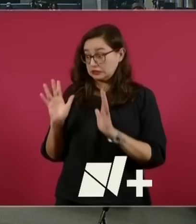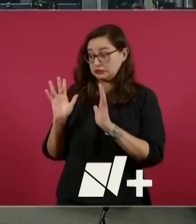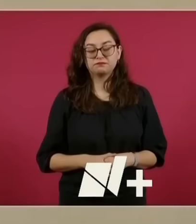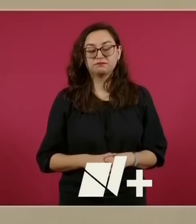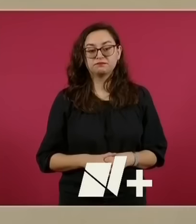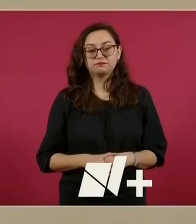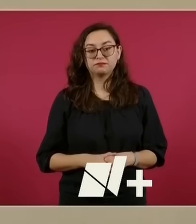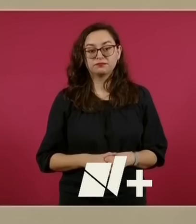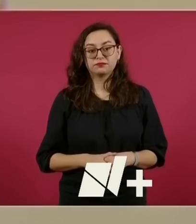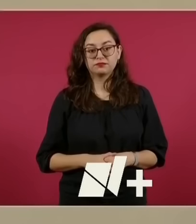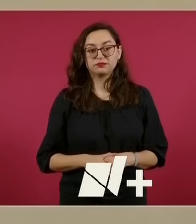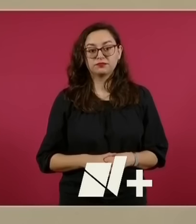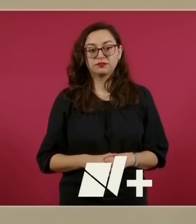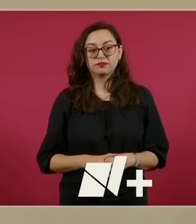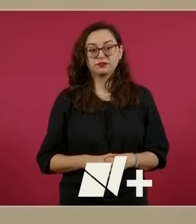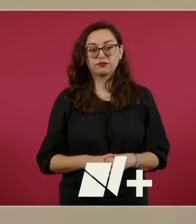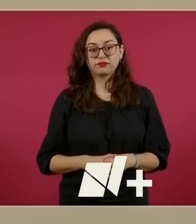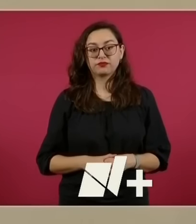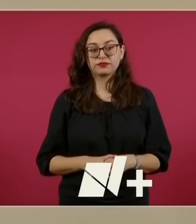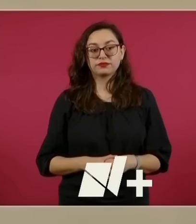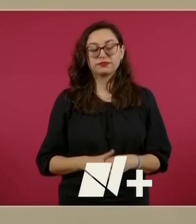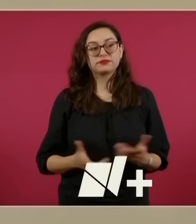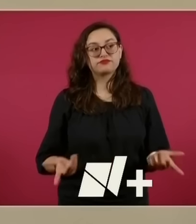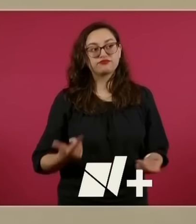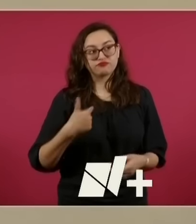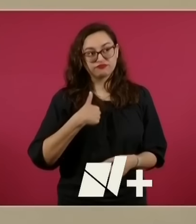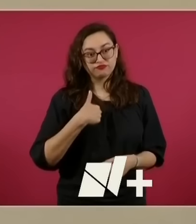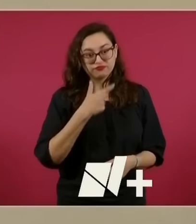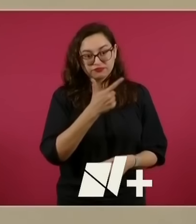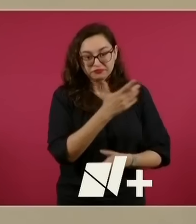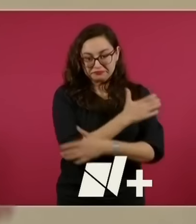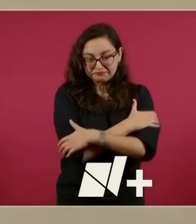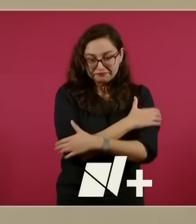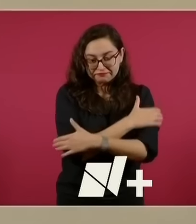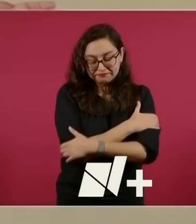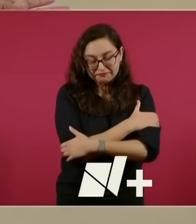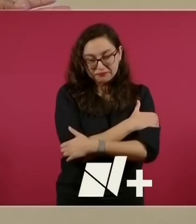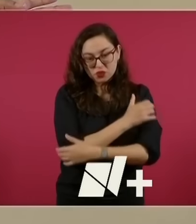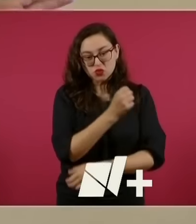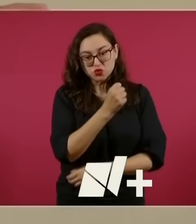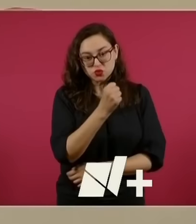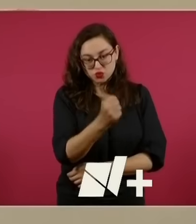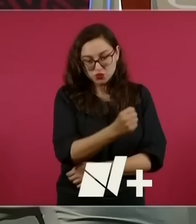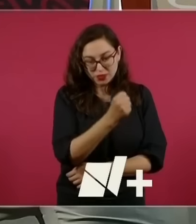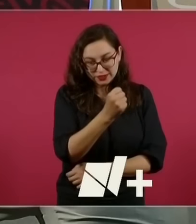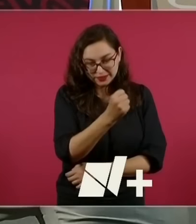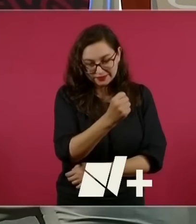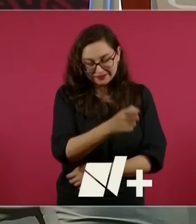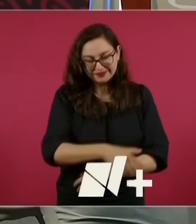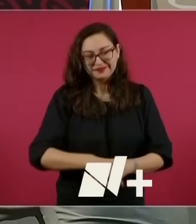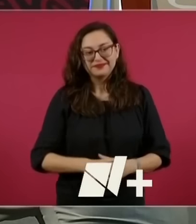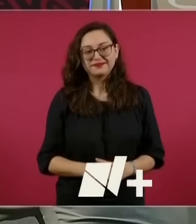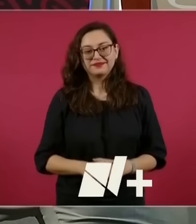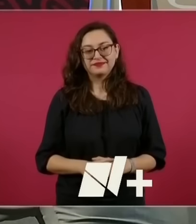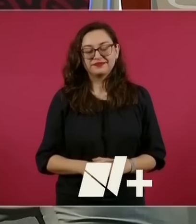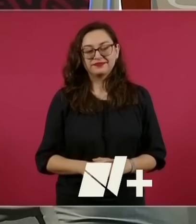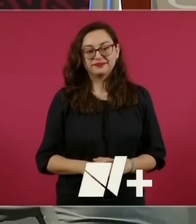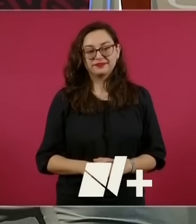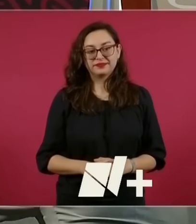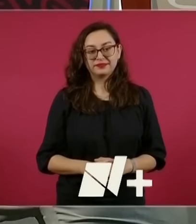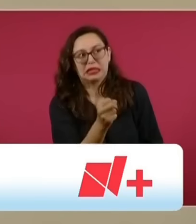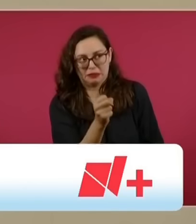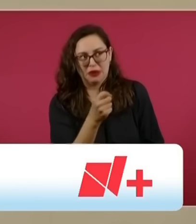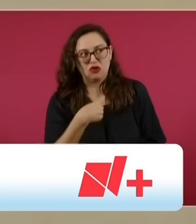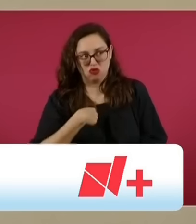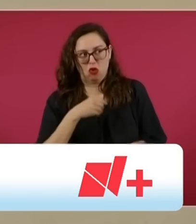solidaridad por el atentado que dijo supo enfrentar con buena suerte y con valentía, y le recordó que aún es presidente de México. Que hace